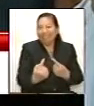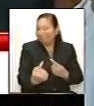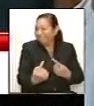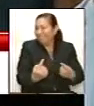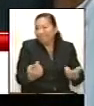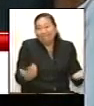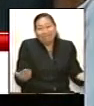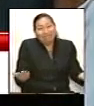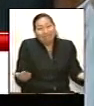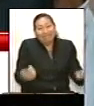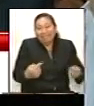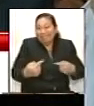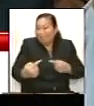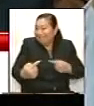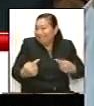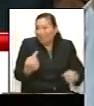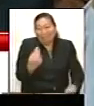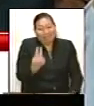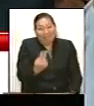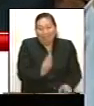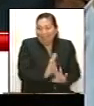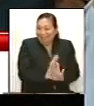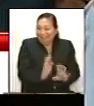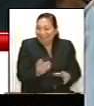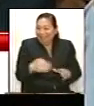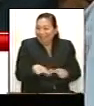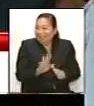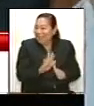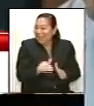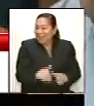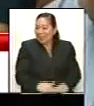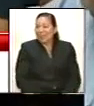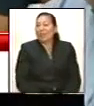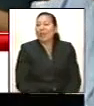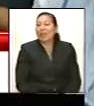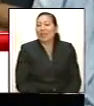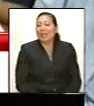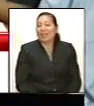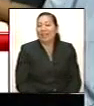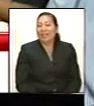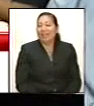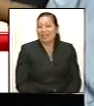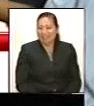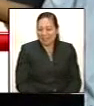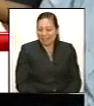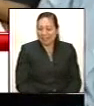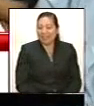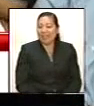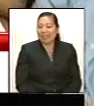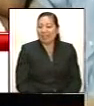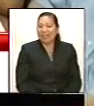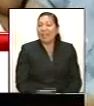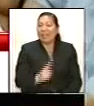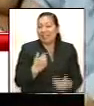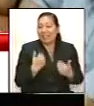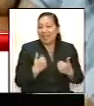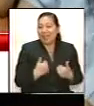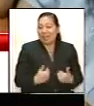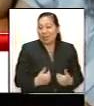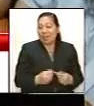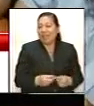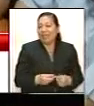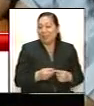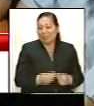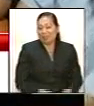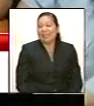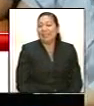en una discusión de a dos y para integrar a toda la mesa, justo también darle la bienvenida a Eric Iriarte, que es abogado especialista justo